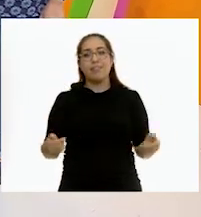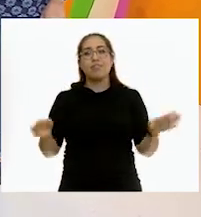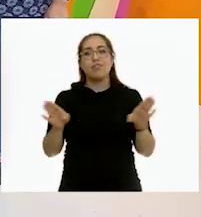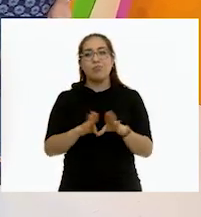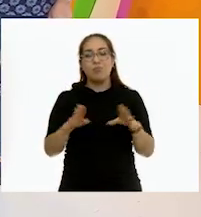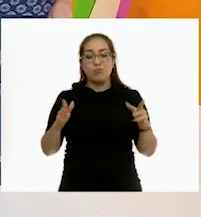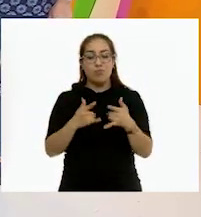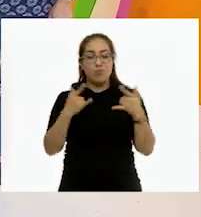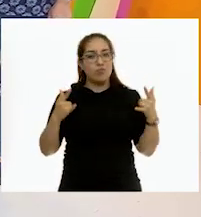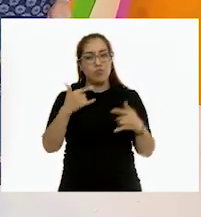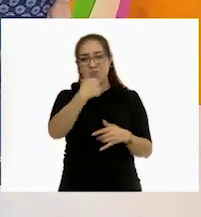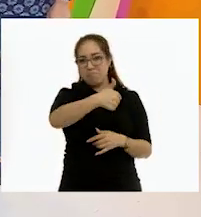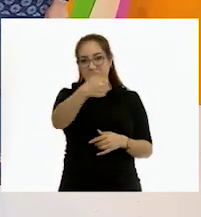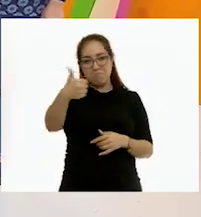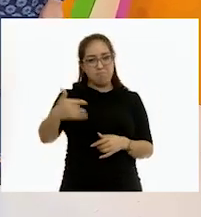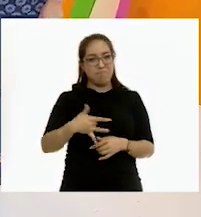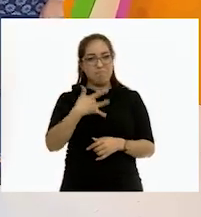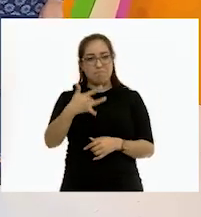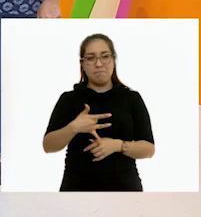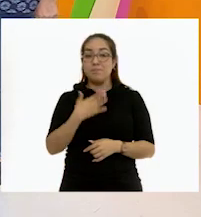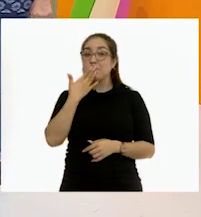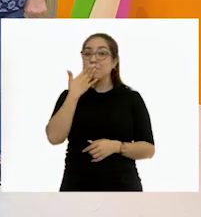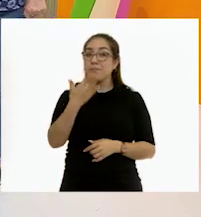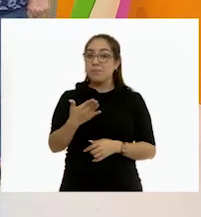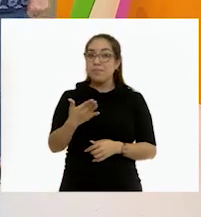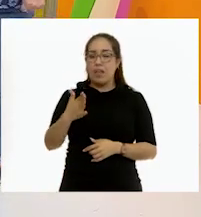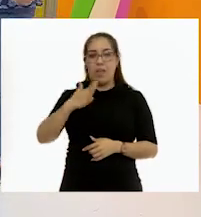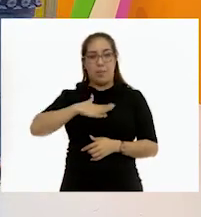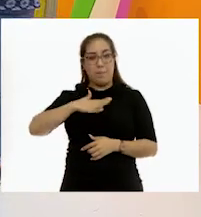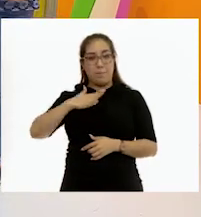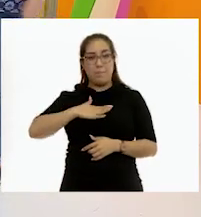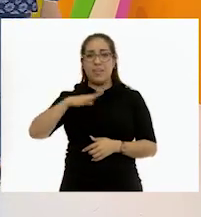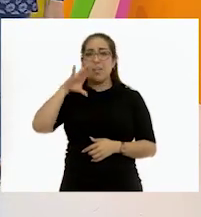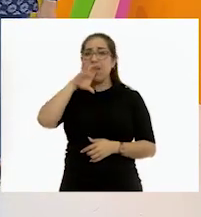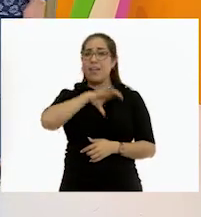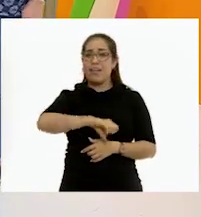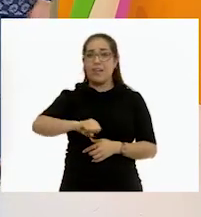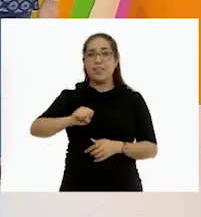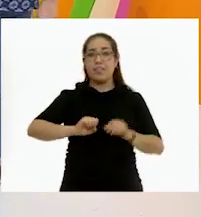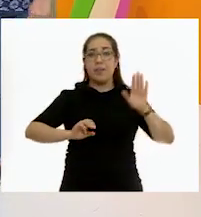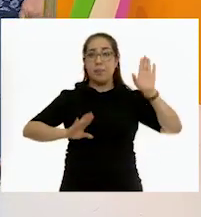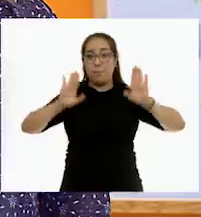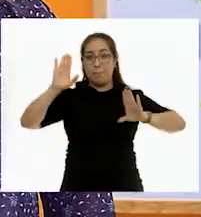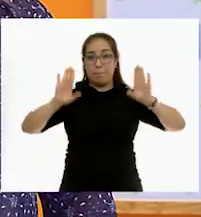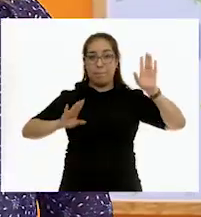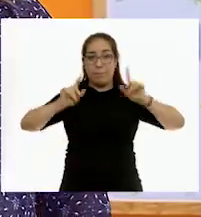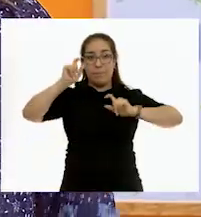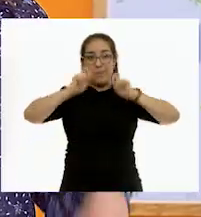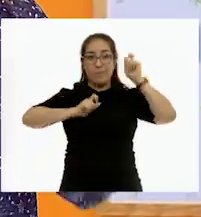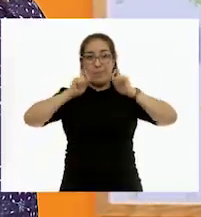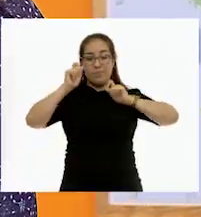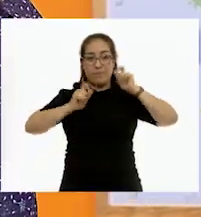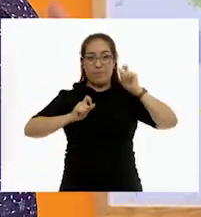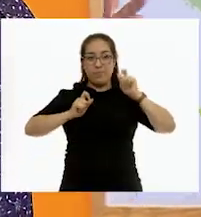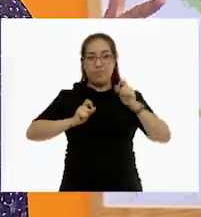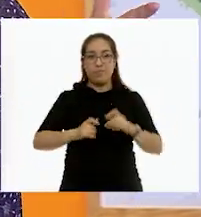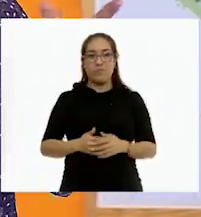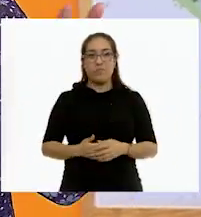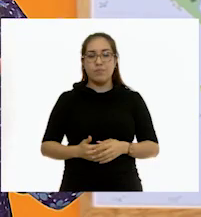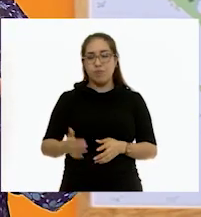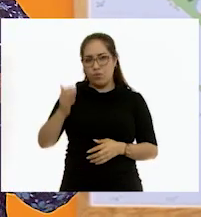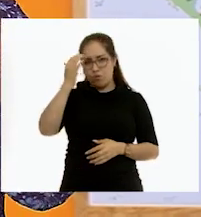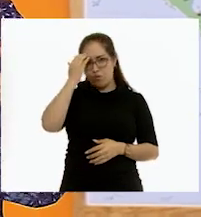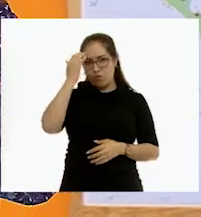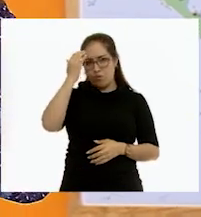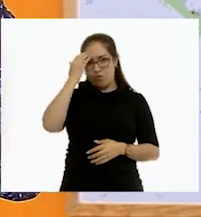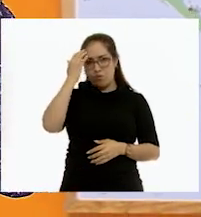sí, la idea que ellos quieran. Muy bien. Y bueno, a mí en particular me encanta un mimo muy conocido, ¿sí? Y bueno, es una